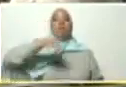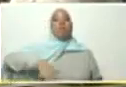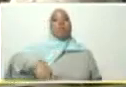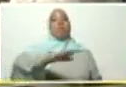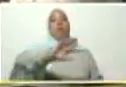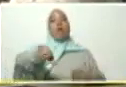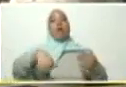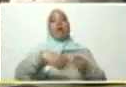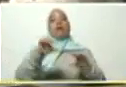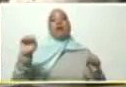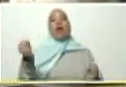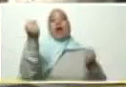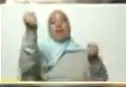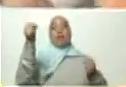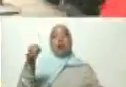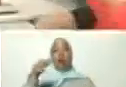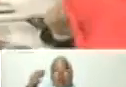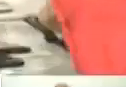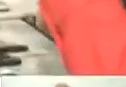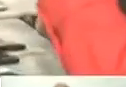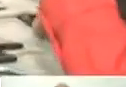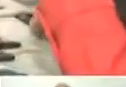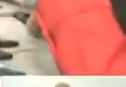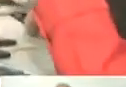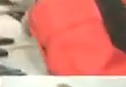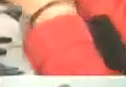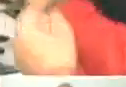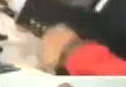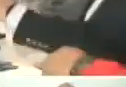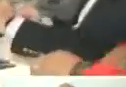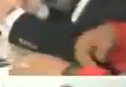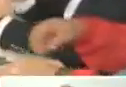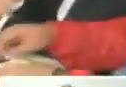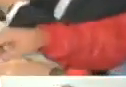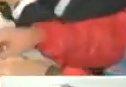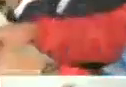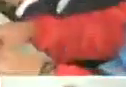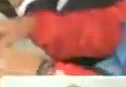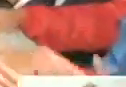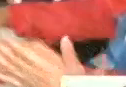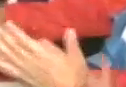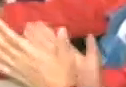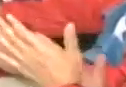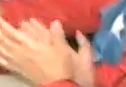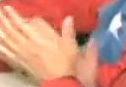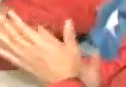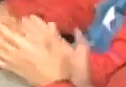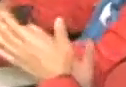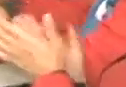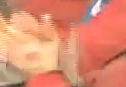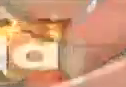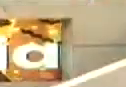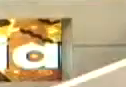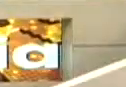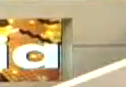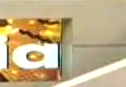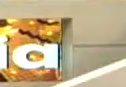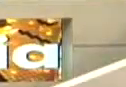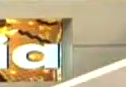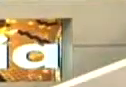hasta la victoria siempre venceremos Muchas gracias hasta la próxima